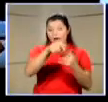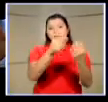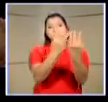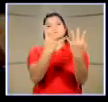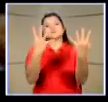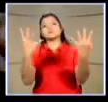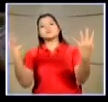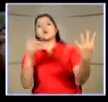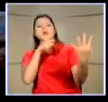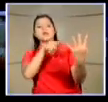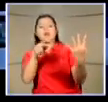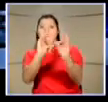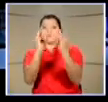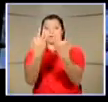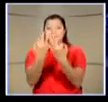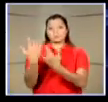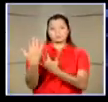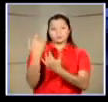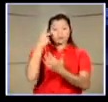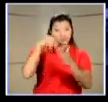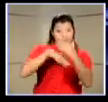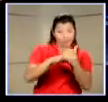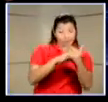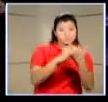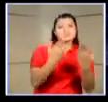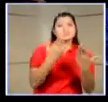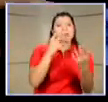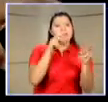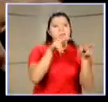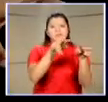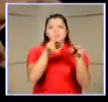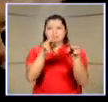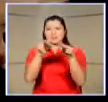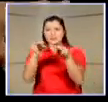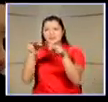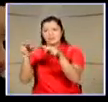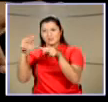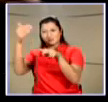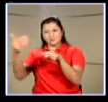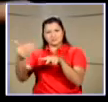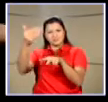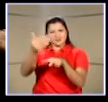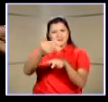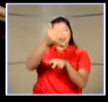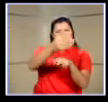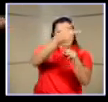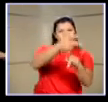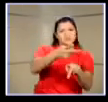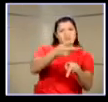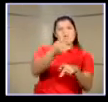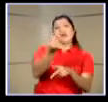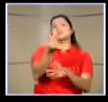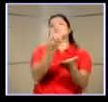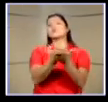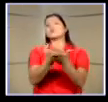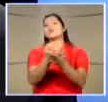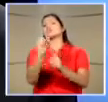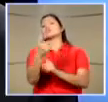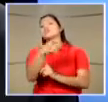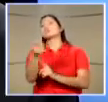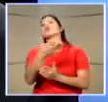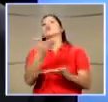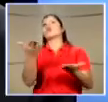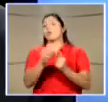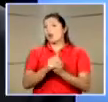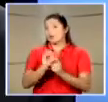los privados de libertad, y observemos los estratos sociales que hacen fila ahí, ¿verdad? ¿Cuál es la situación de esas